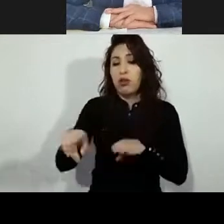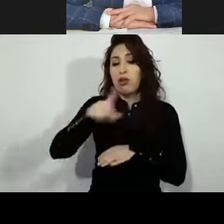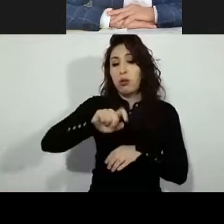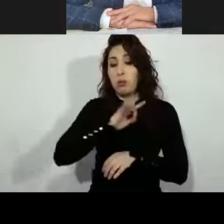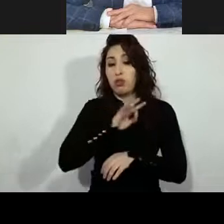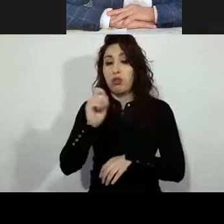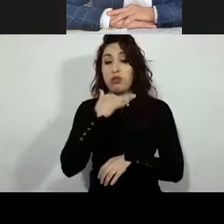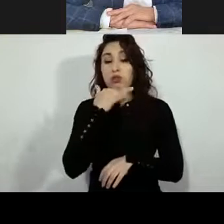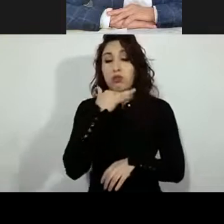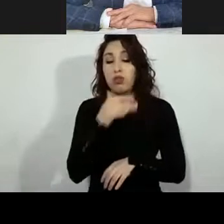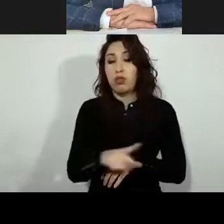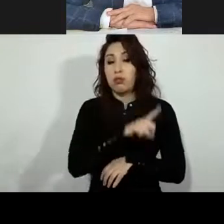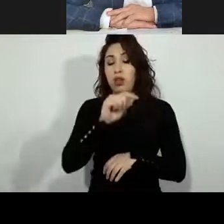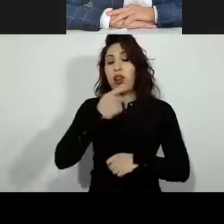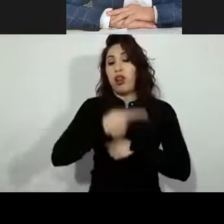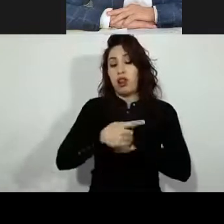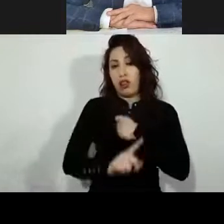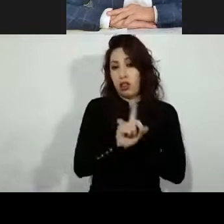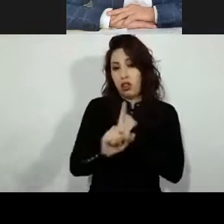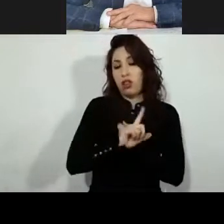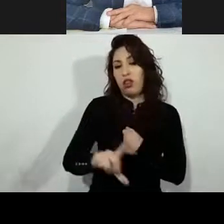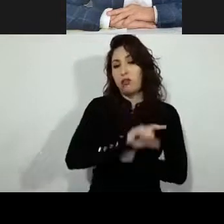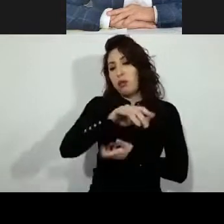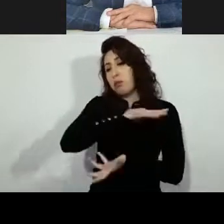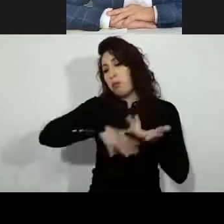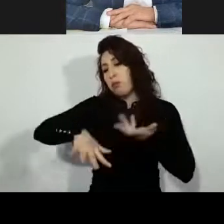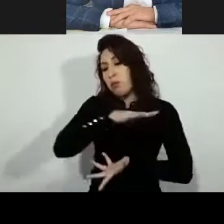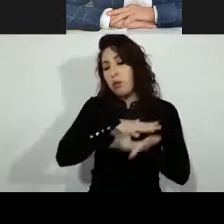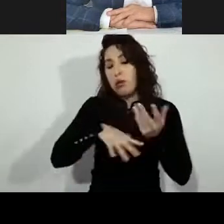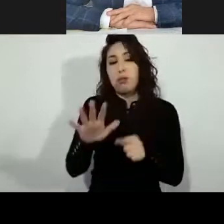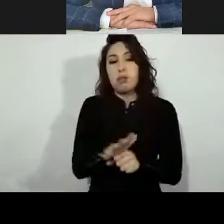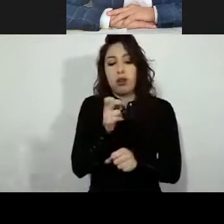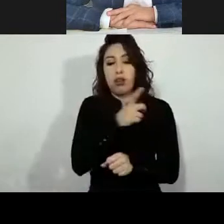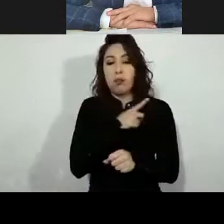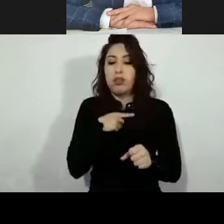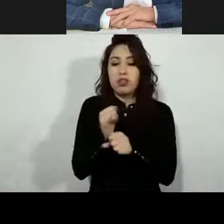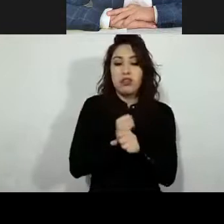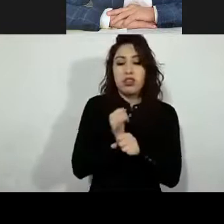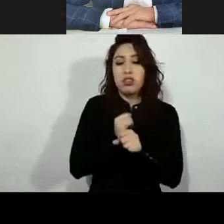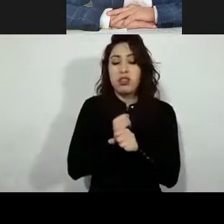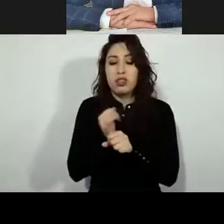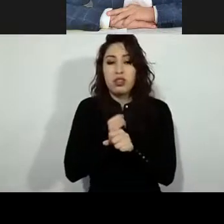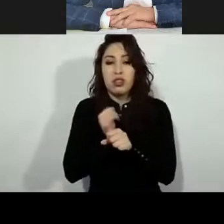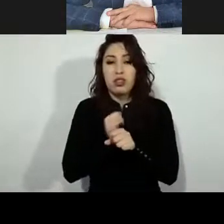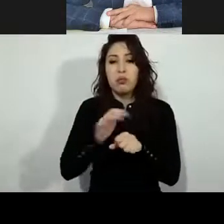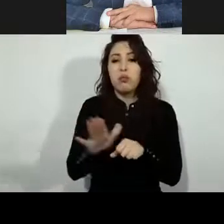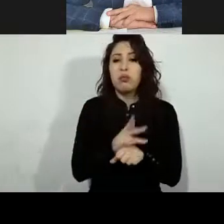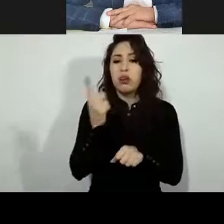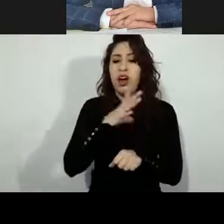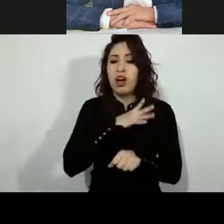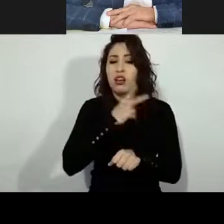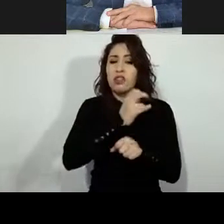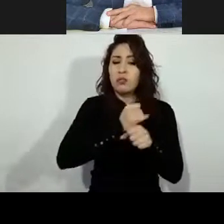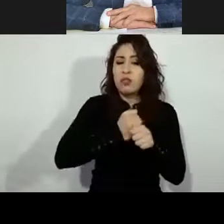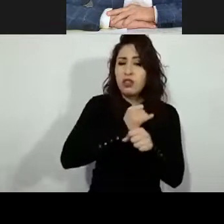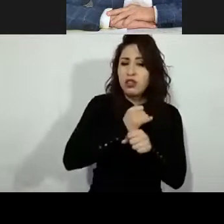bueno, pues ahí estar trabajando muy de cerca para saber exactamente a dónde llegaron, en qué señalan estas auditorías y por